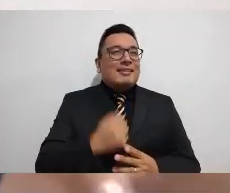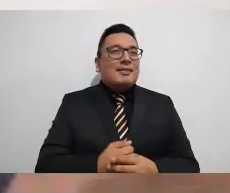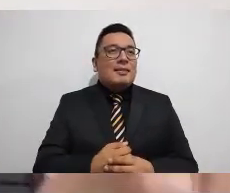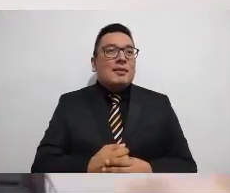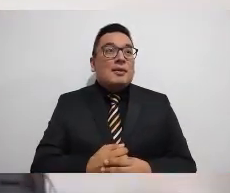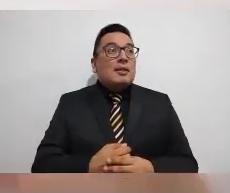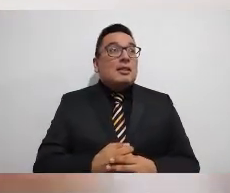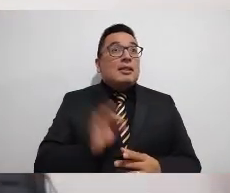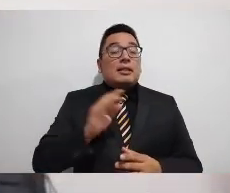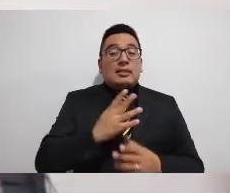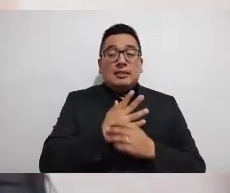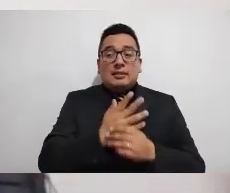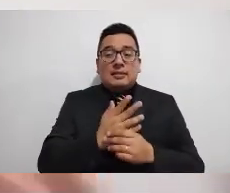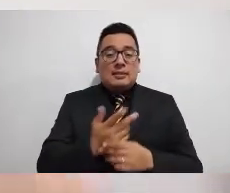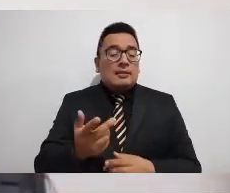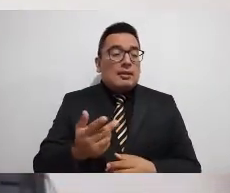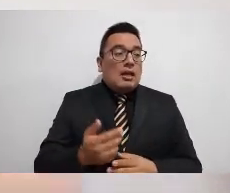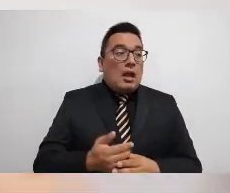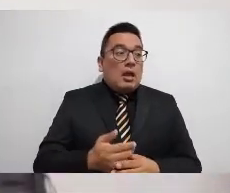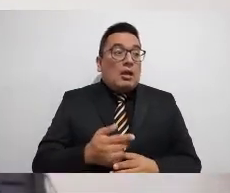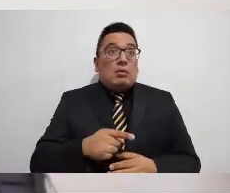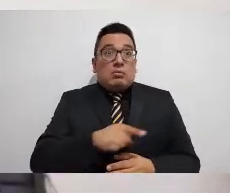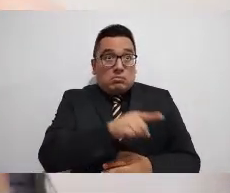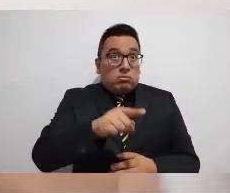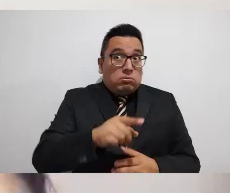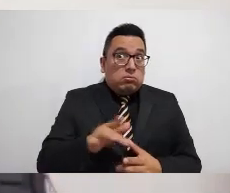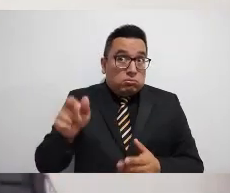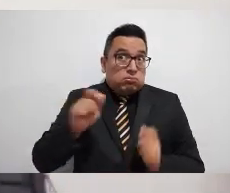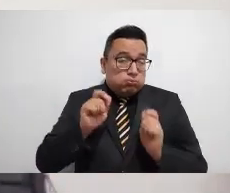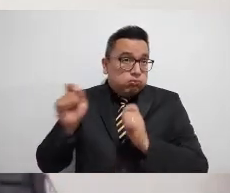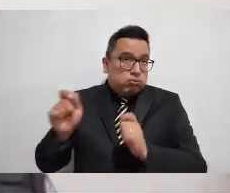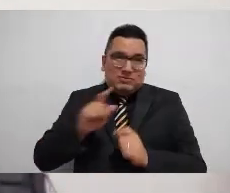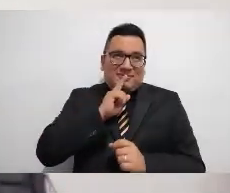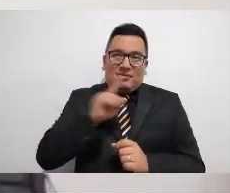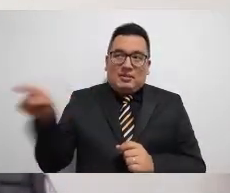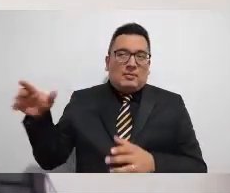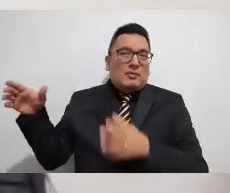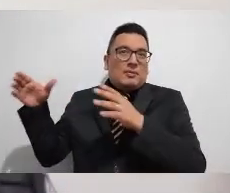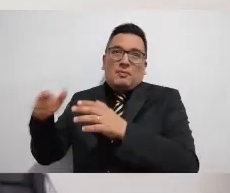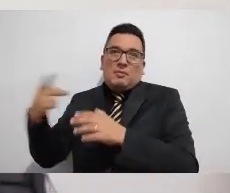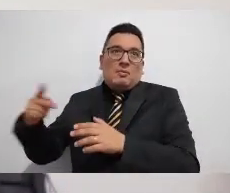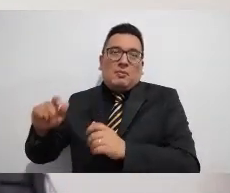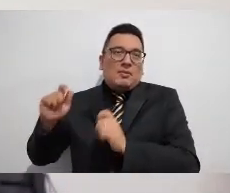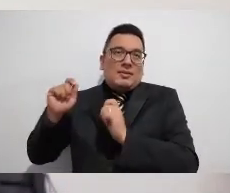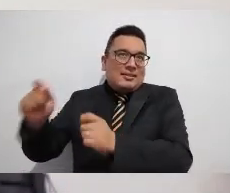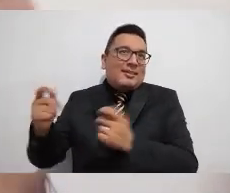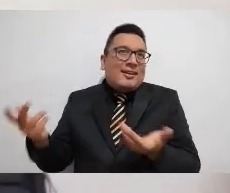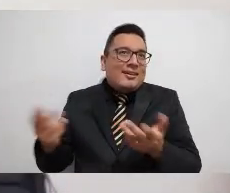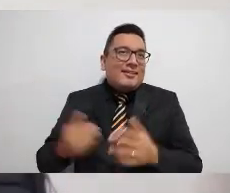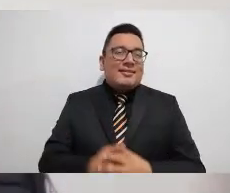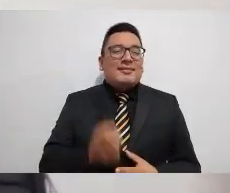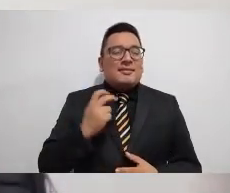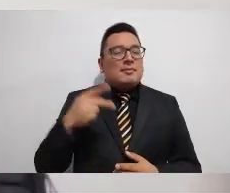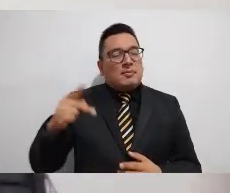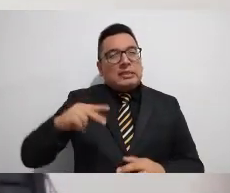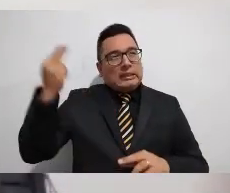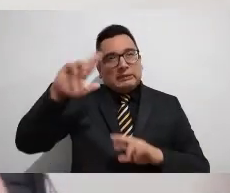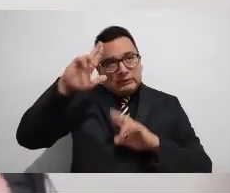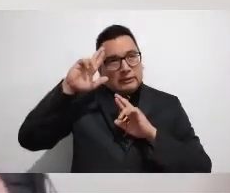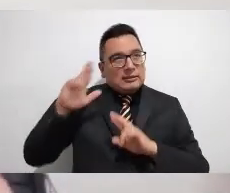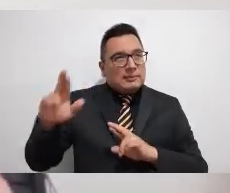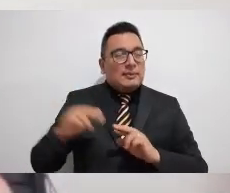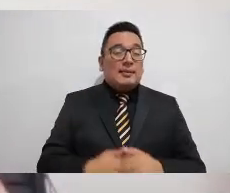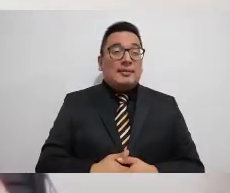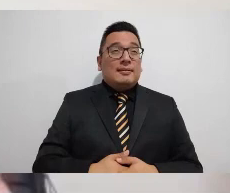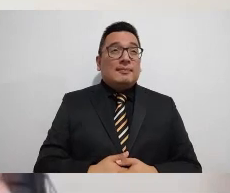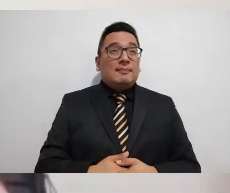la asamblea y te lo puso. Y también es un mecanismo de control, de transparencia, etcétera, etcétera. Entonces, estos criterios orientadores.